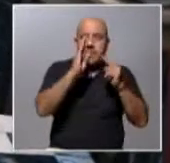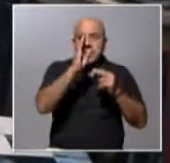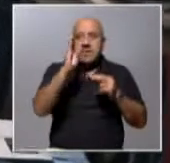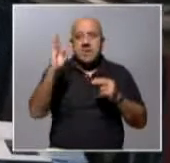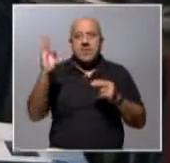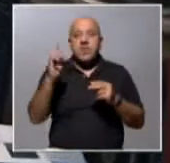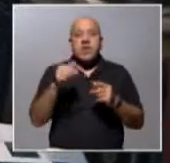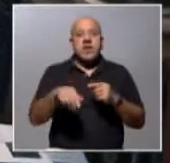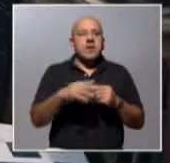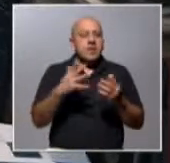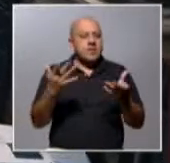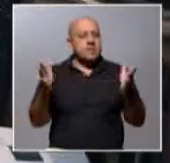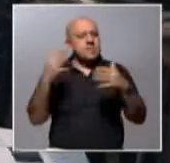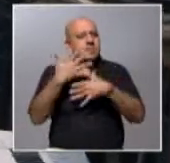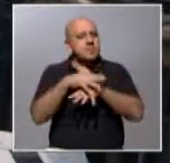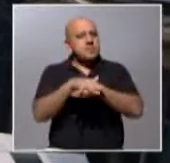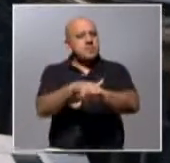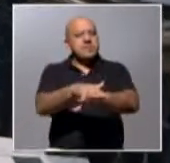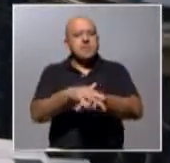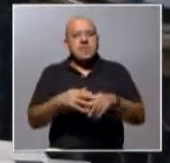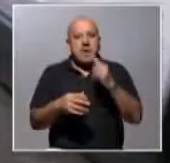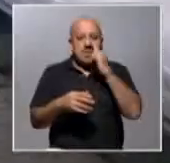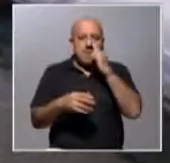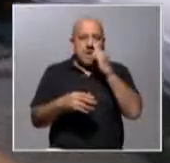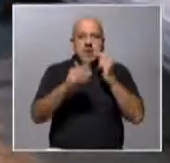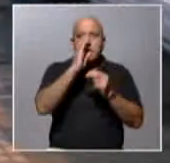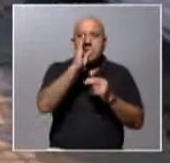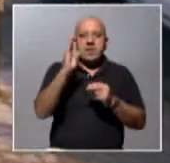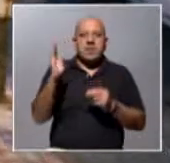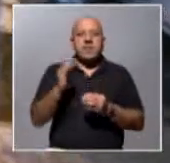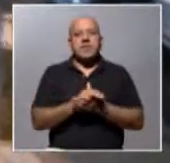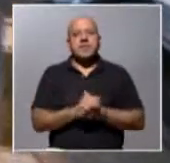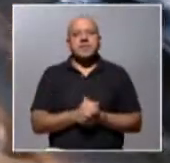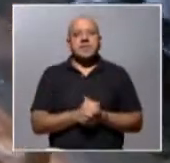conjunción. Tenés que llevarte el pan y tenés que llevarte el libro.